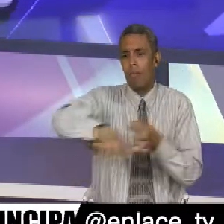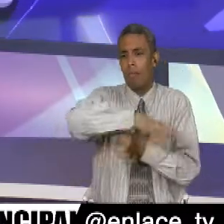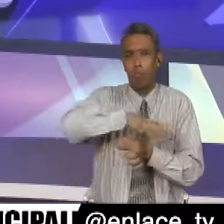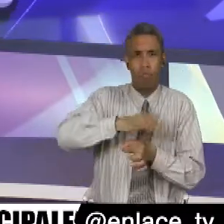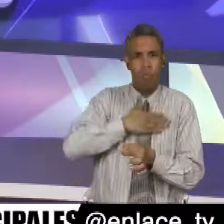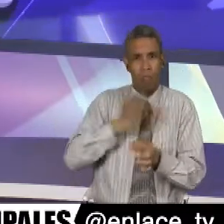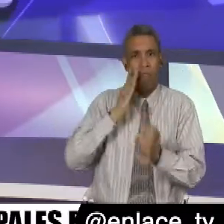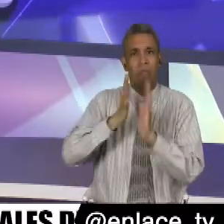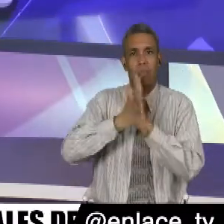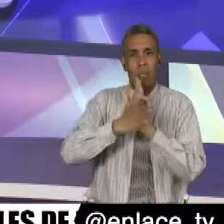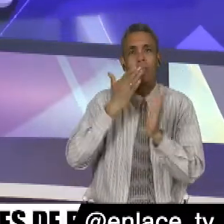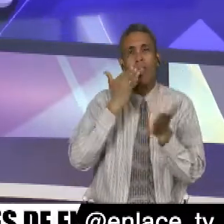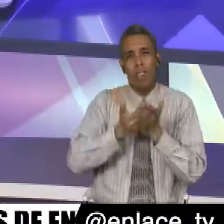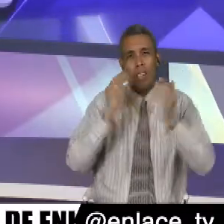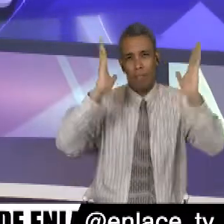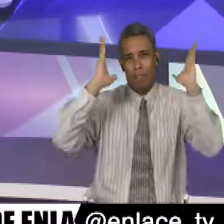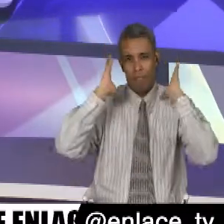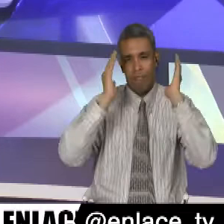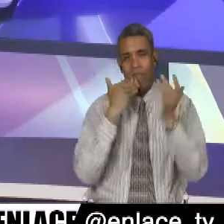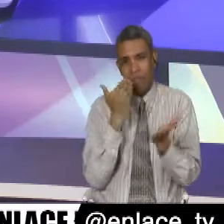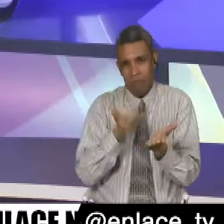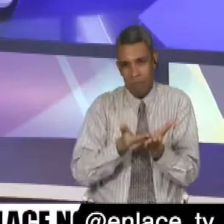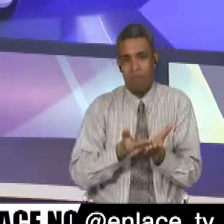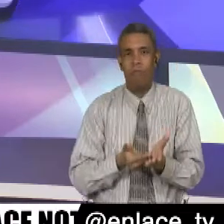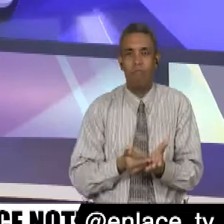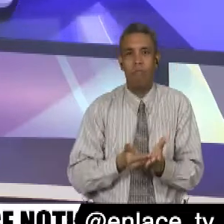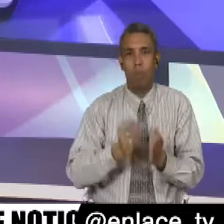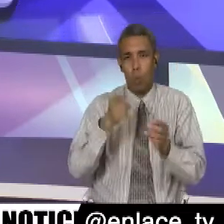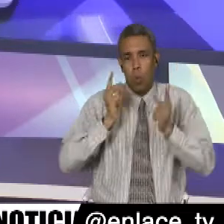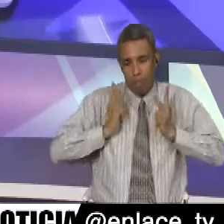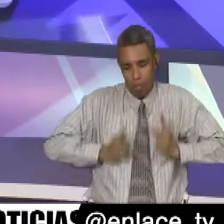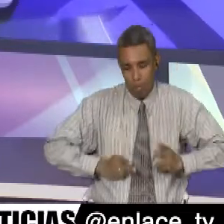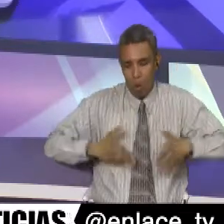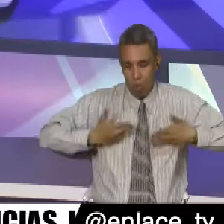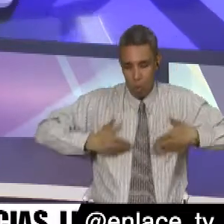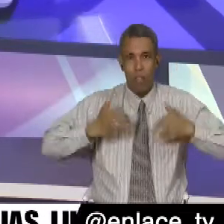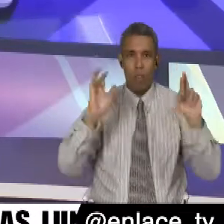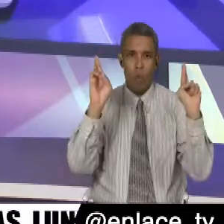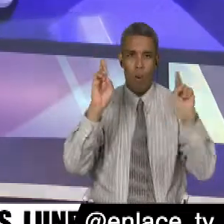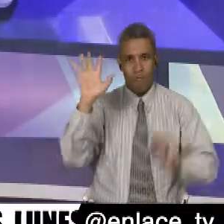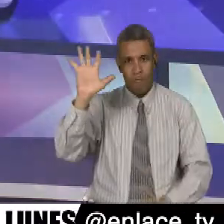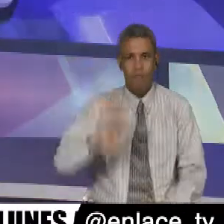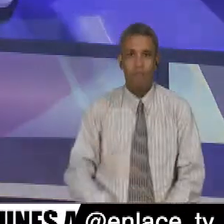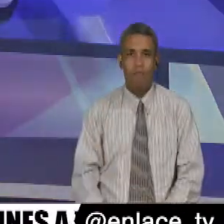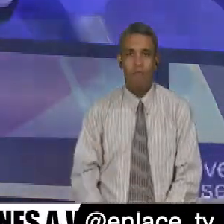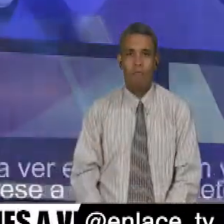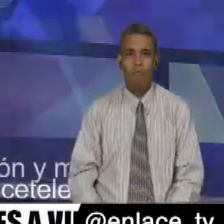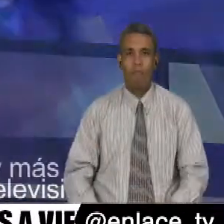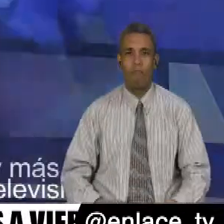a ustedes como siempre gracias por la preferencia y que tengan todos una feliz noche